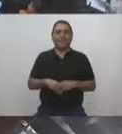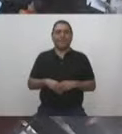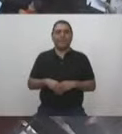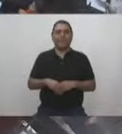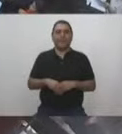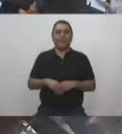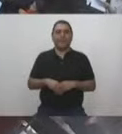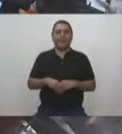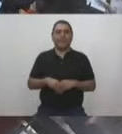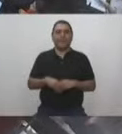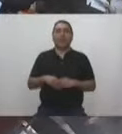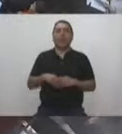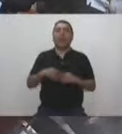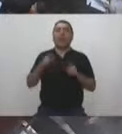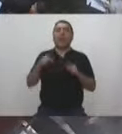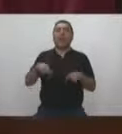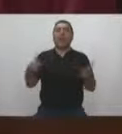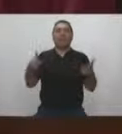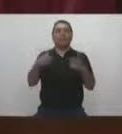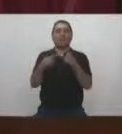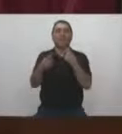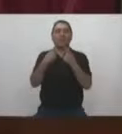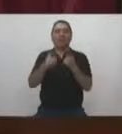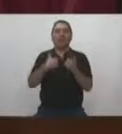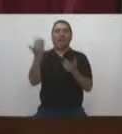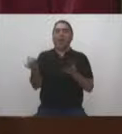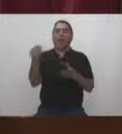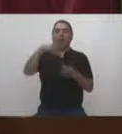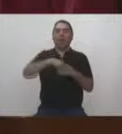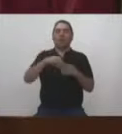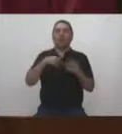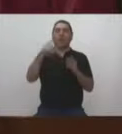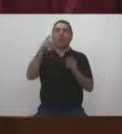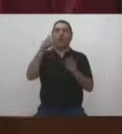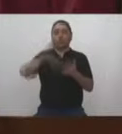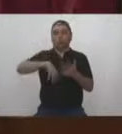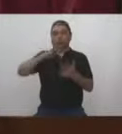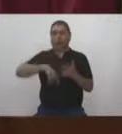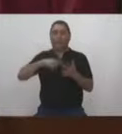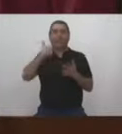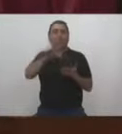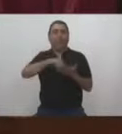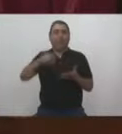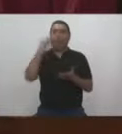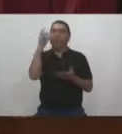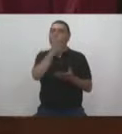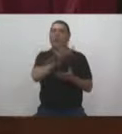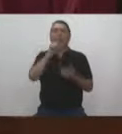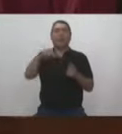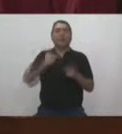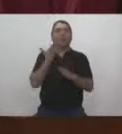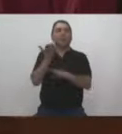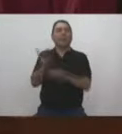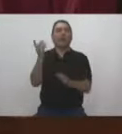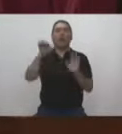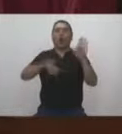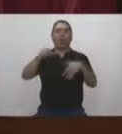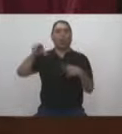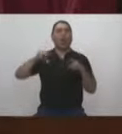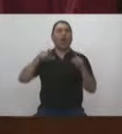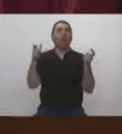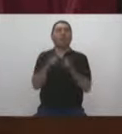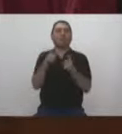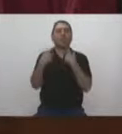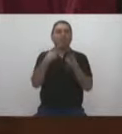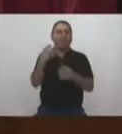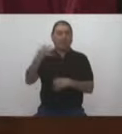a partir de ahí volver a la normalidad. Pero bueno, también quiero tener la oportunidad, porque muchas veces en los canales